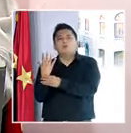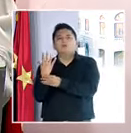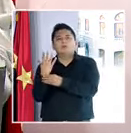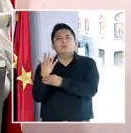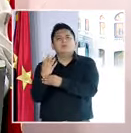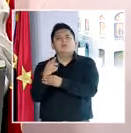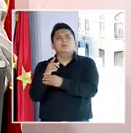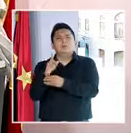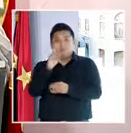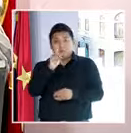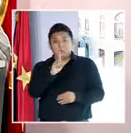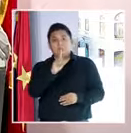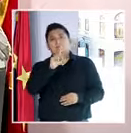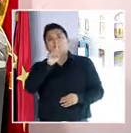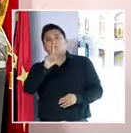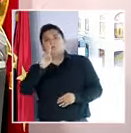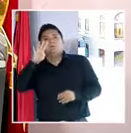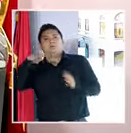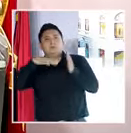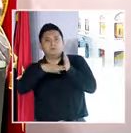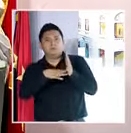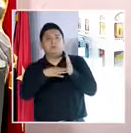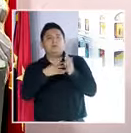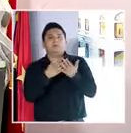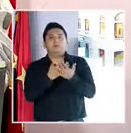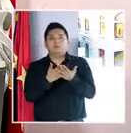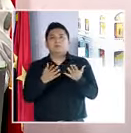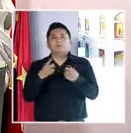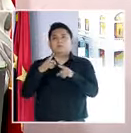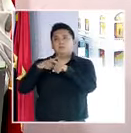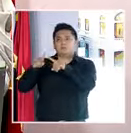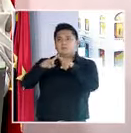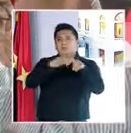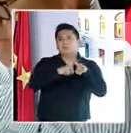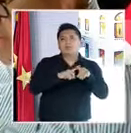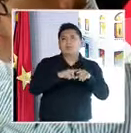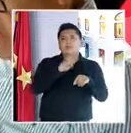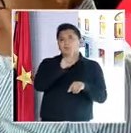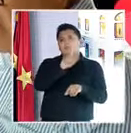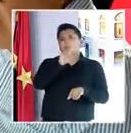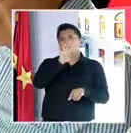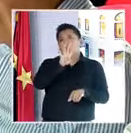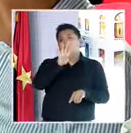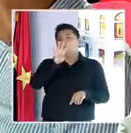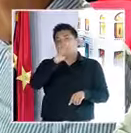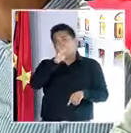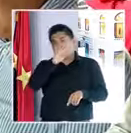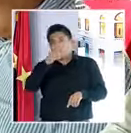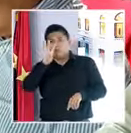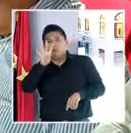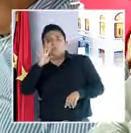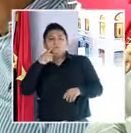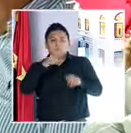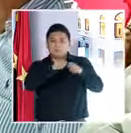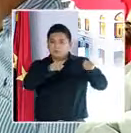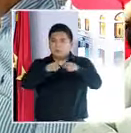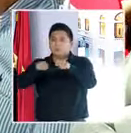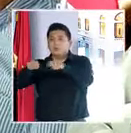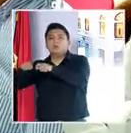de 114.000 especies nativas en 114 hectáreas en 36 municipios